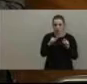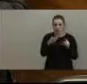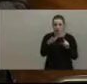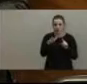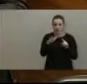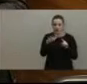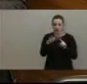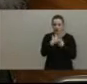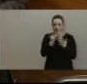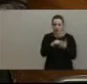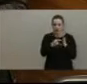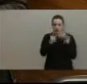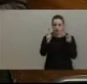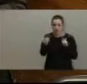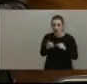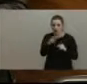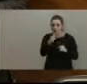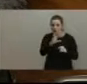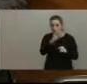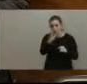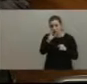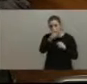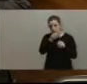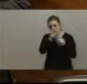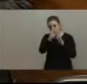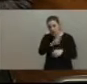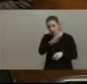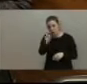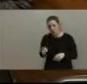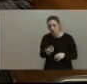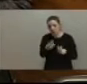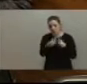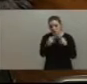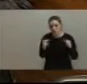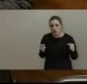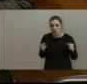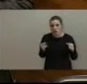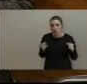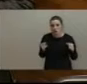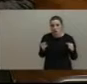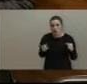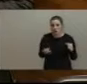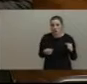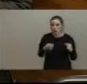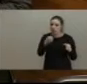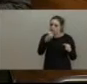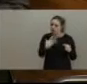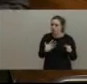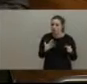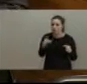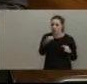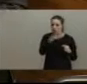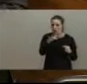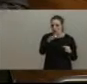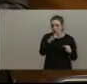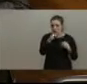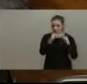que para ello hay otros informes donde, por cierto, Asturias queda muy bien parada, y creo que usted lo